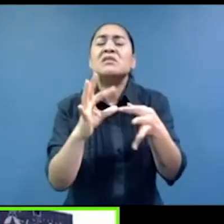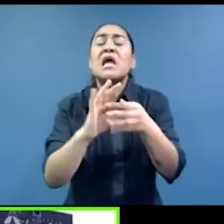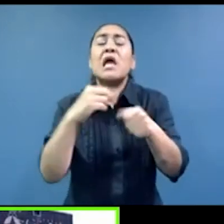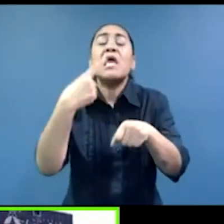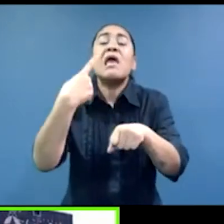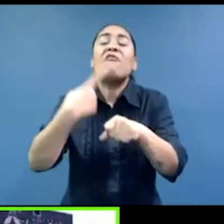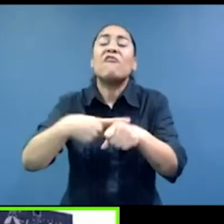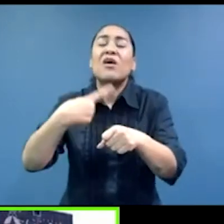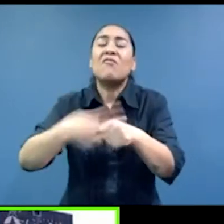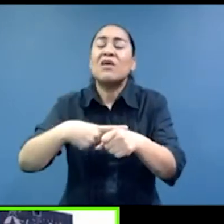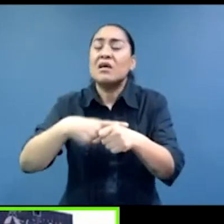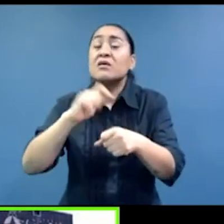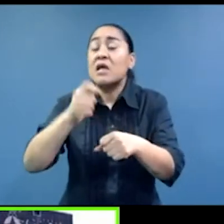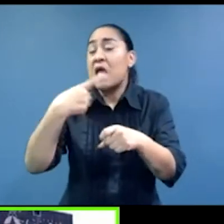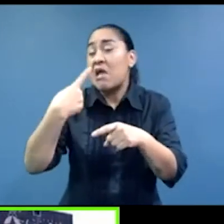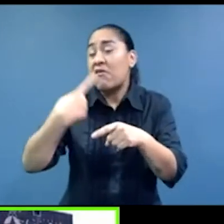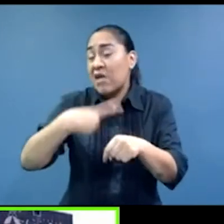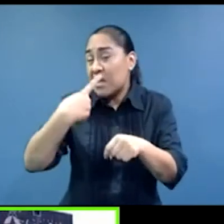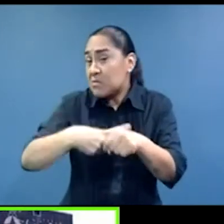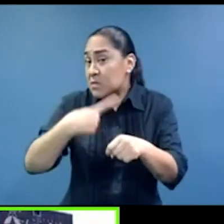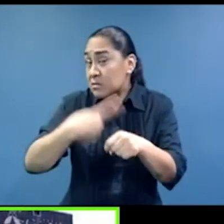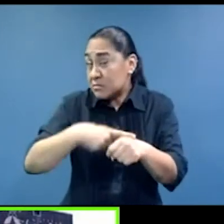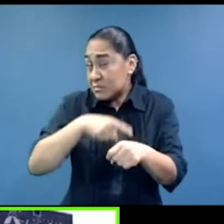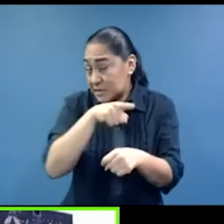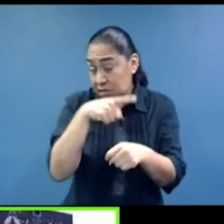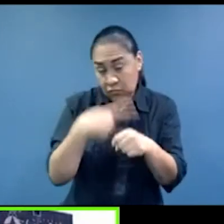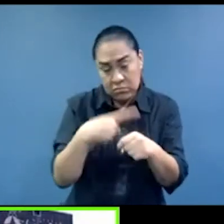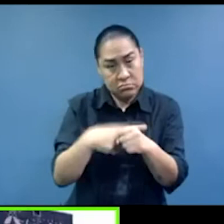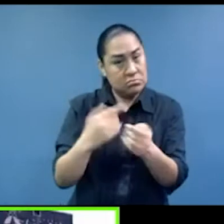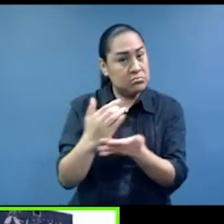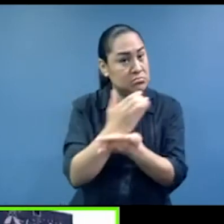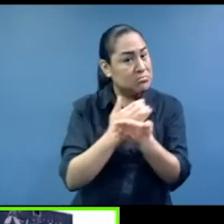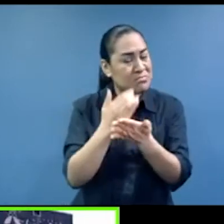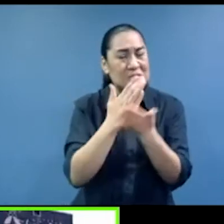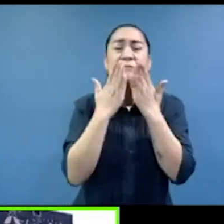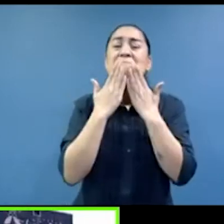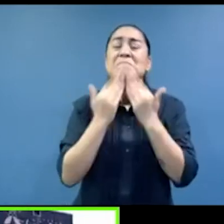insisto, enfermedad que no tiene cura ni tratamiento,